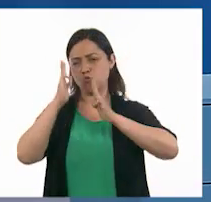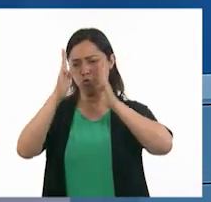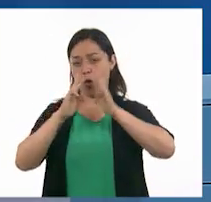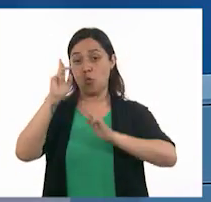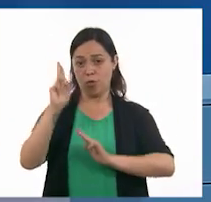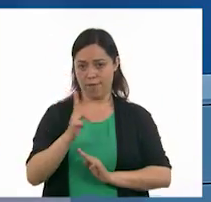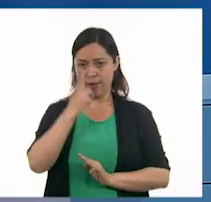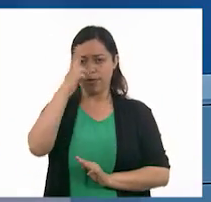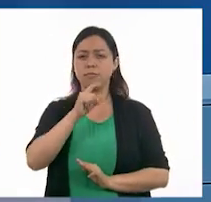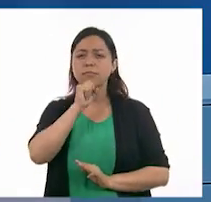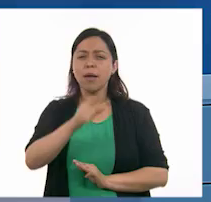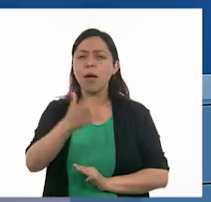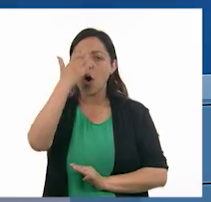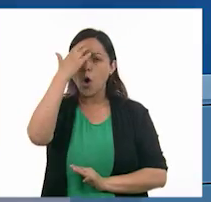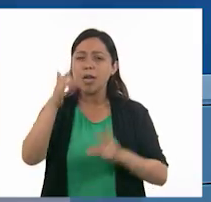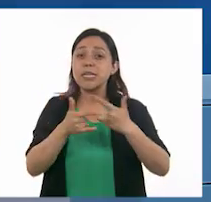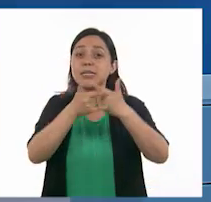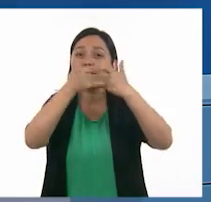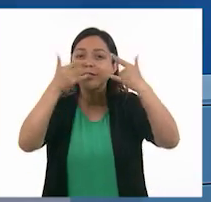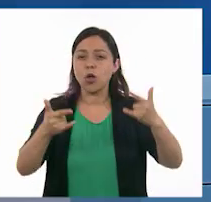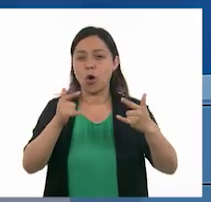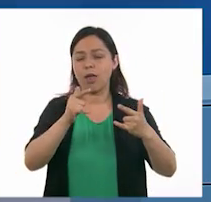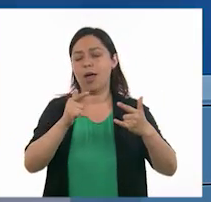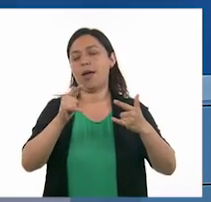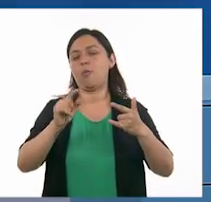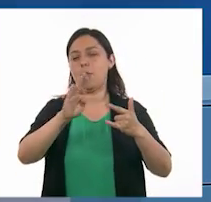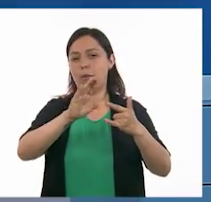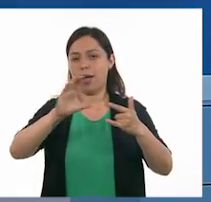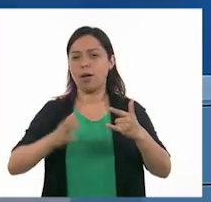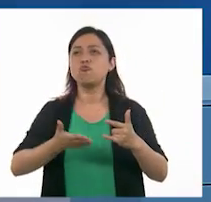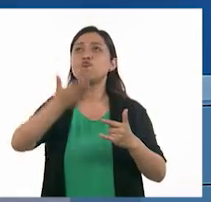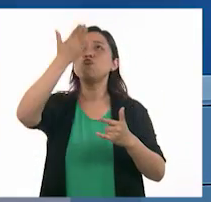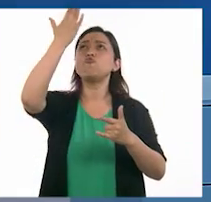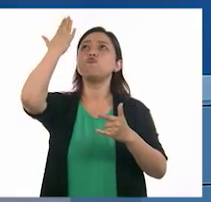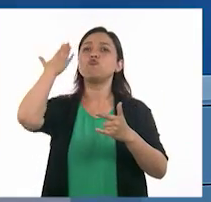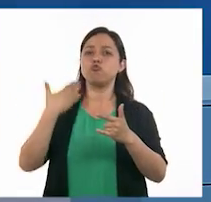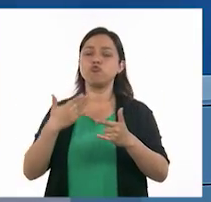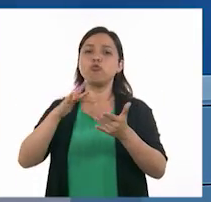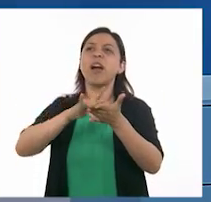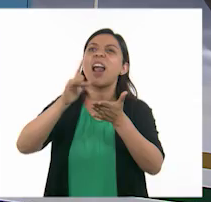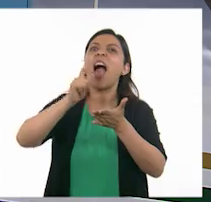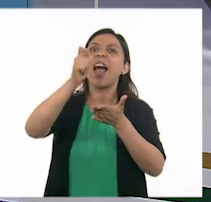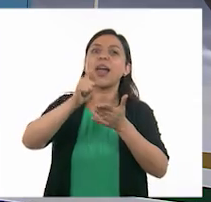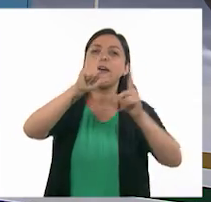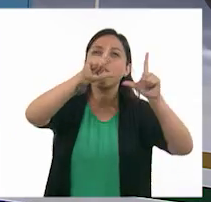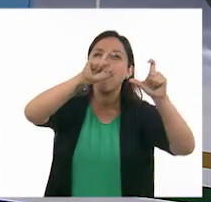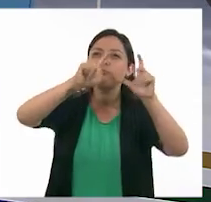historia de Baja California desde sus inicios, gracias a las fotografías que se muestran.